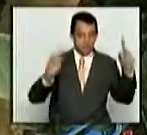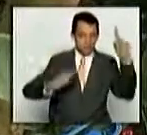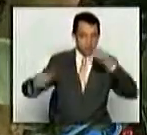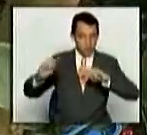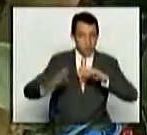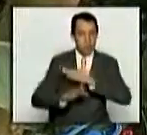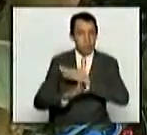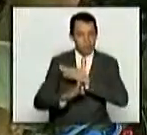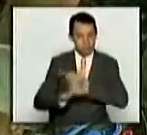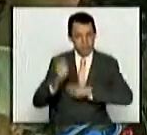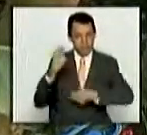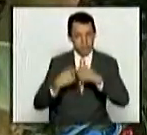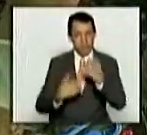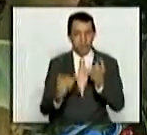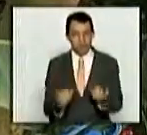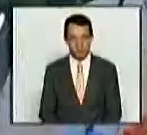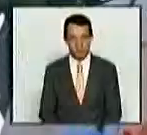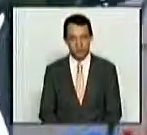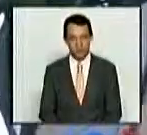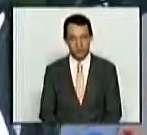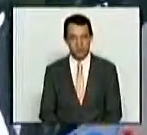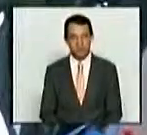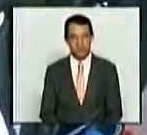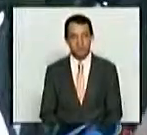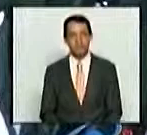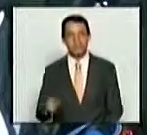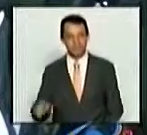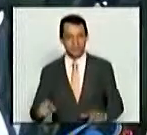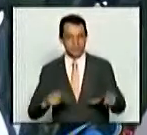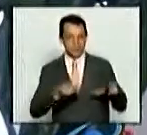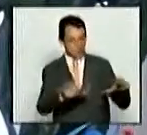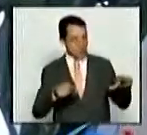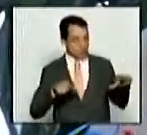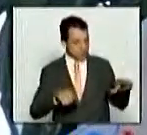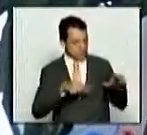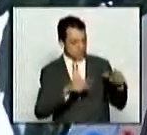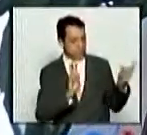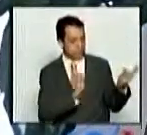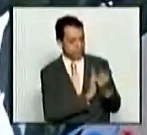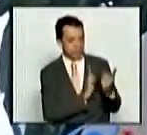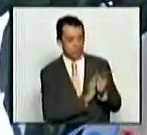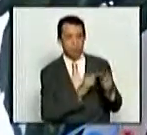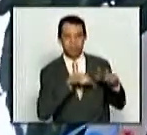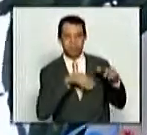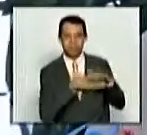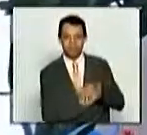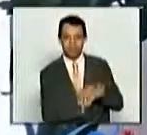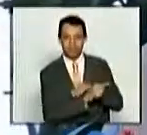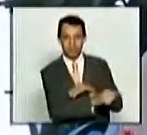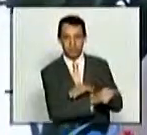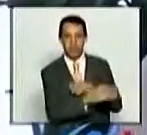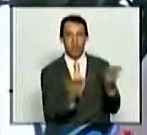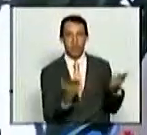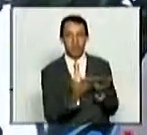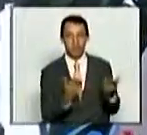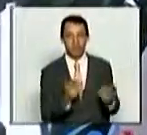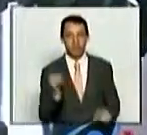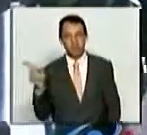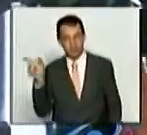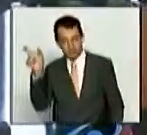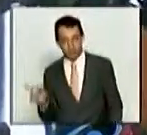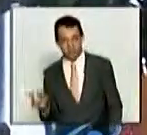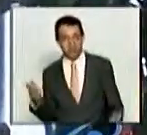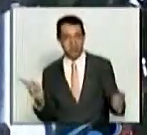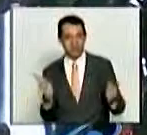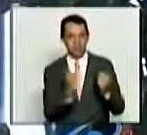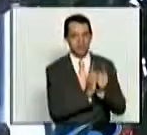y corte de comerciales. Ya regresamos. Nos encontramos en el consultorio del doctor Raúl Andrés Londoño, en nuestro parque médico situado